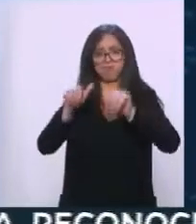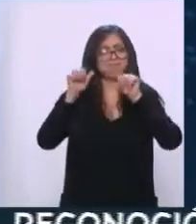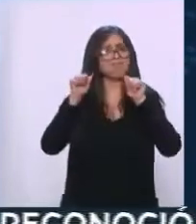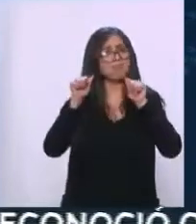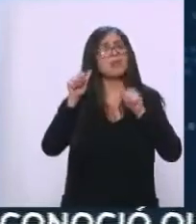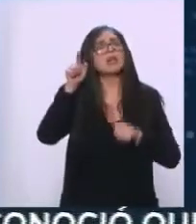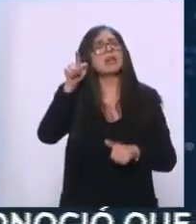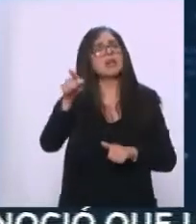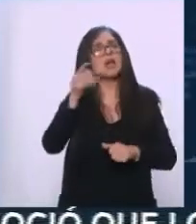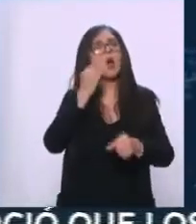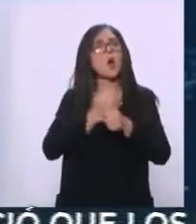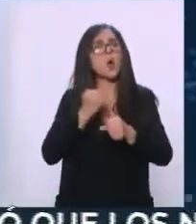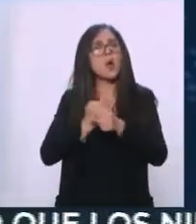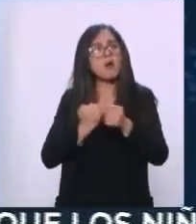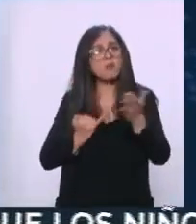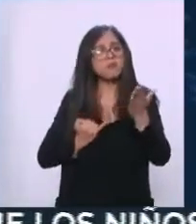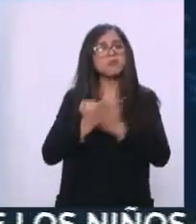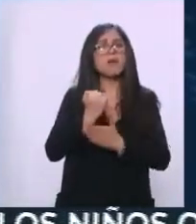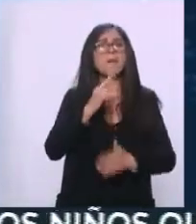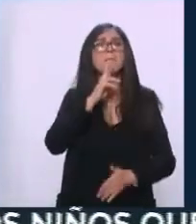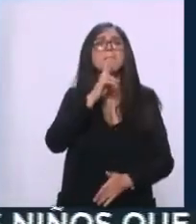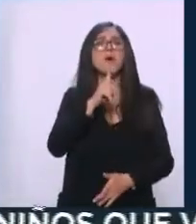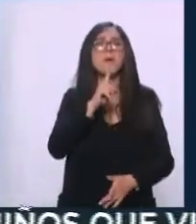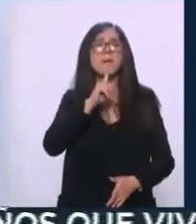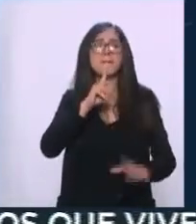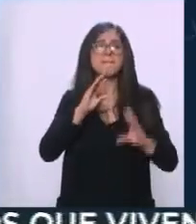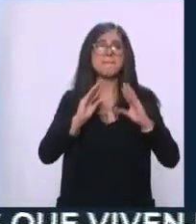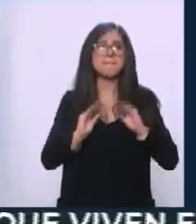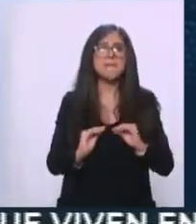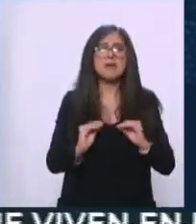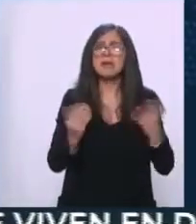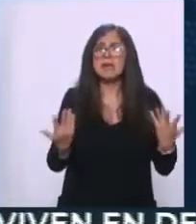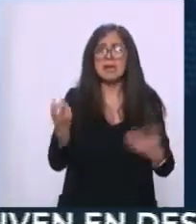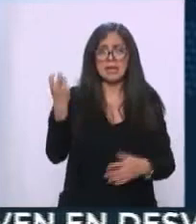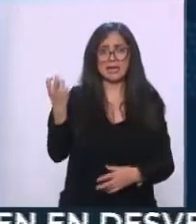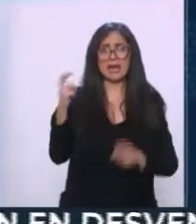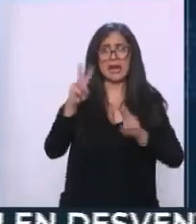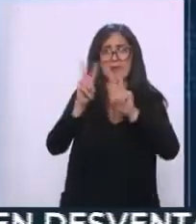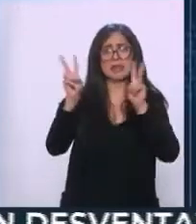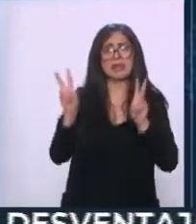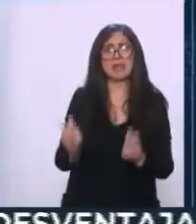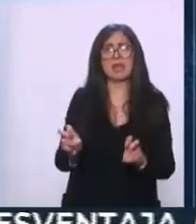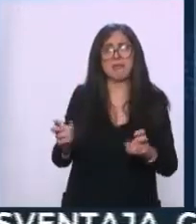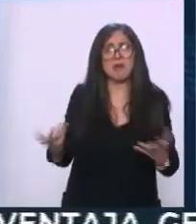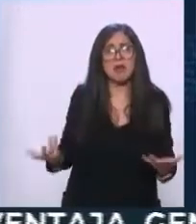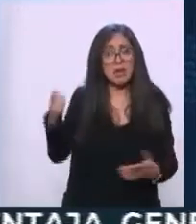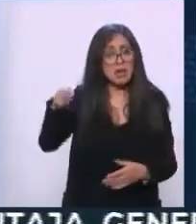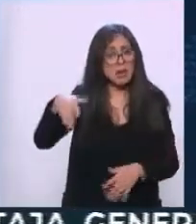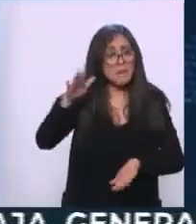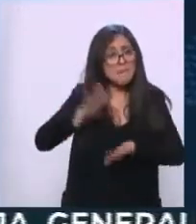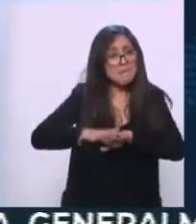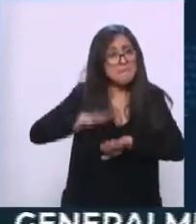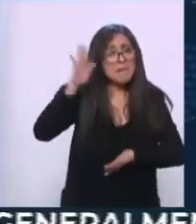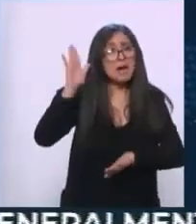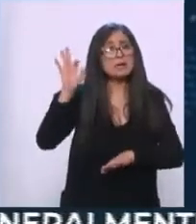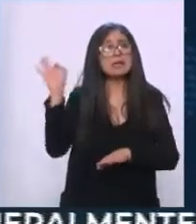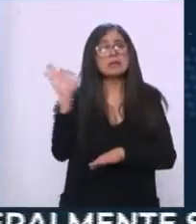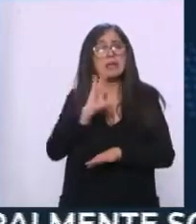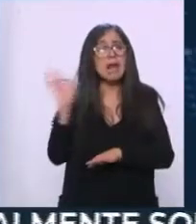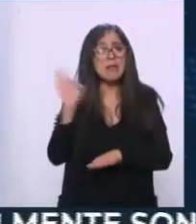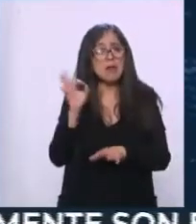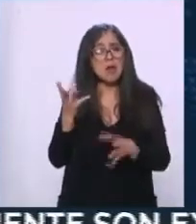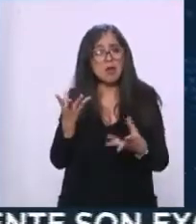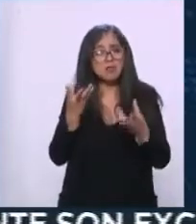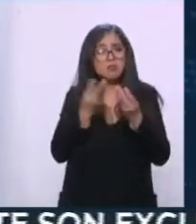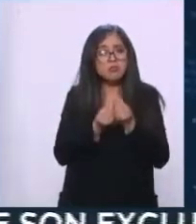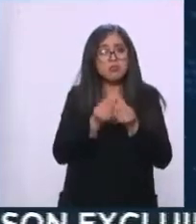está decidiendo mantenerse en silencio con respecto a este caso, que me parece que va a tener grandes implicaciones